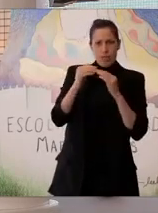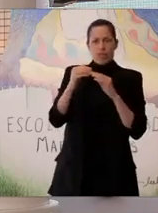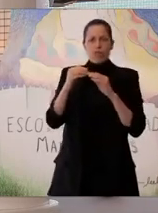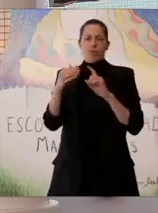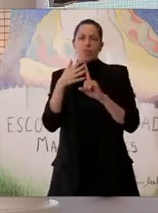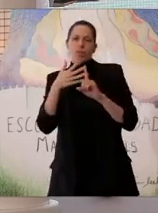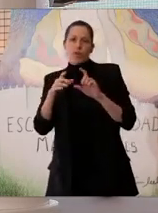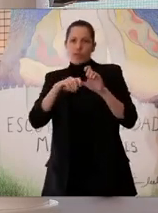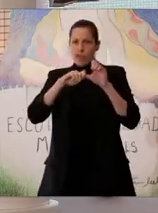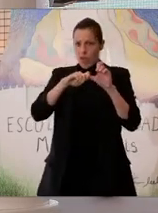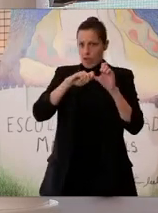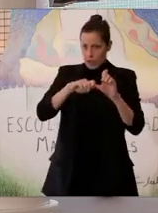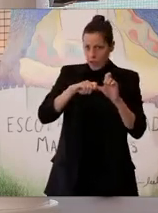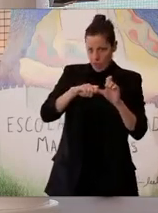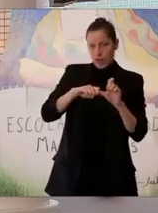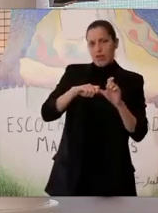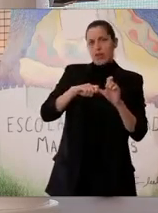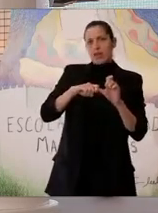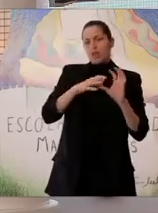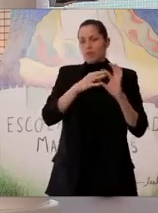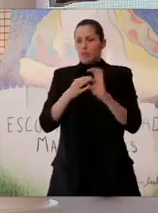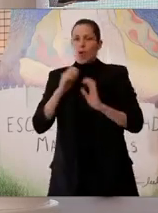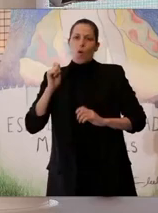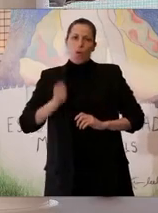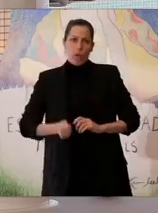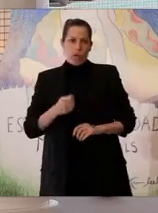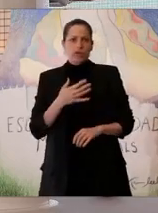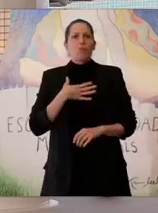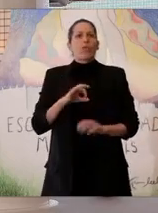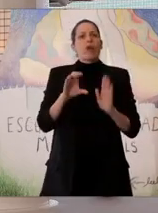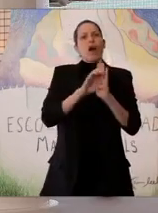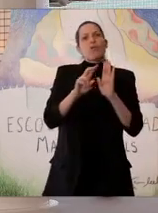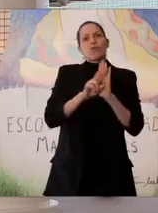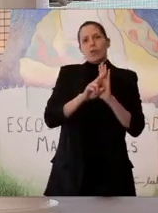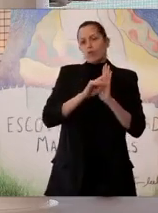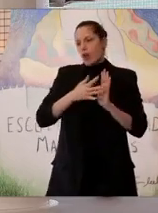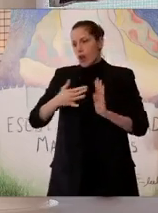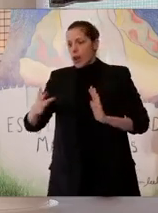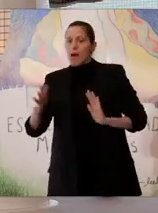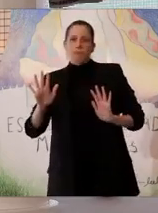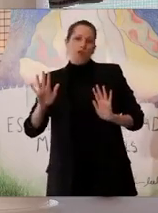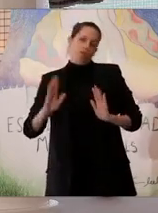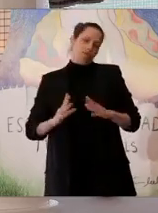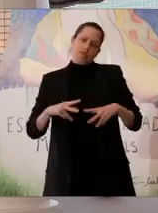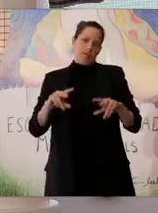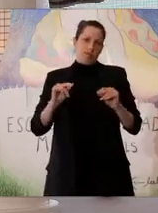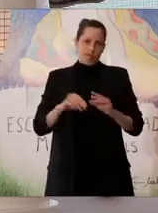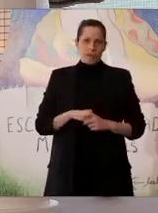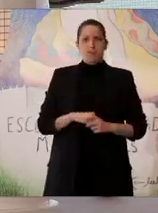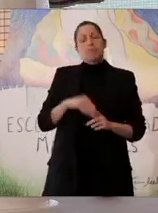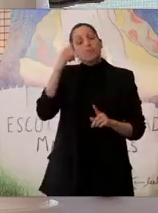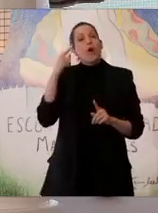de Juezas y Jueces para la Democracia. También podría extenderme más en su currículum, pero lo vamos a dejar aquí para poder